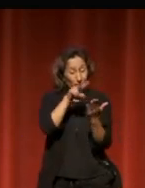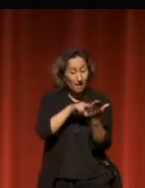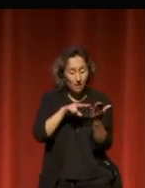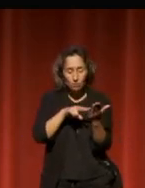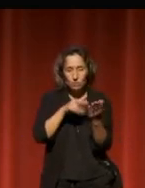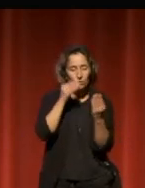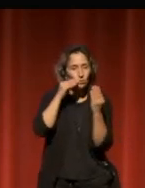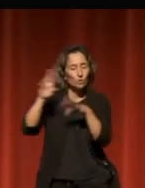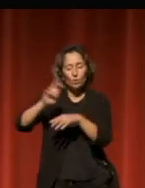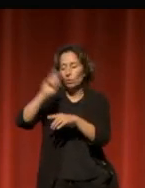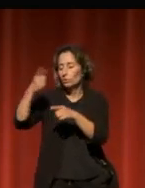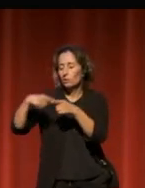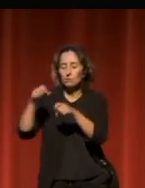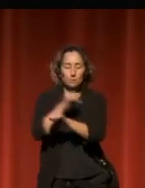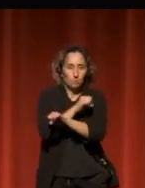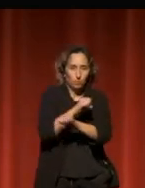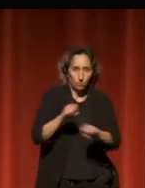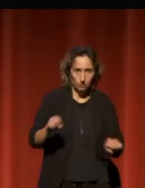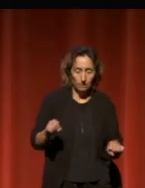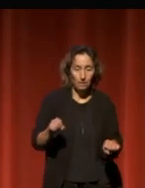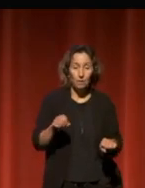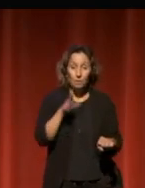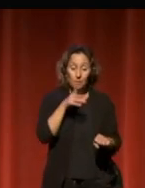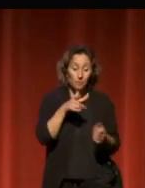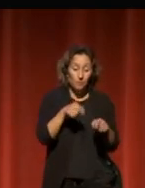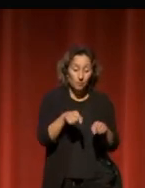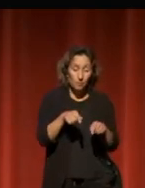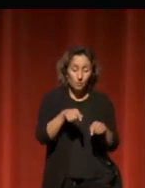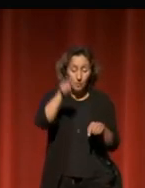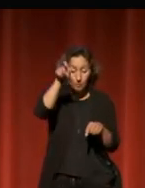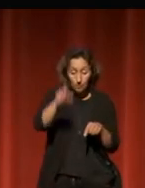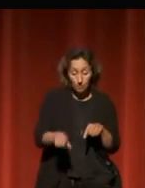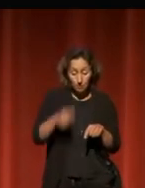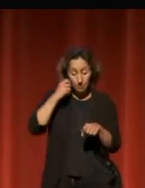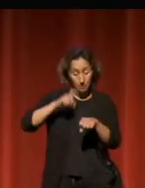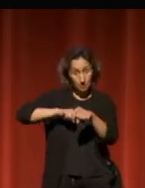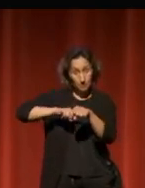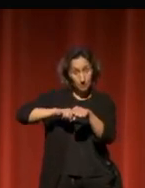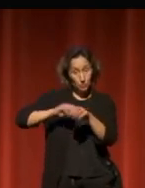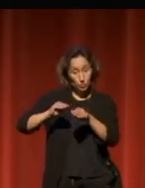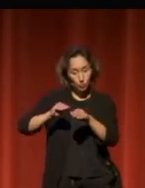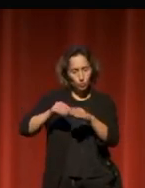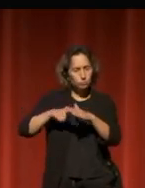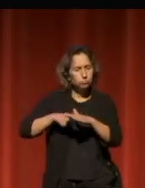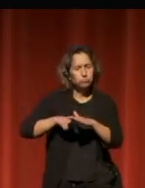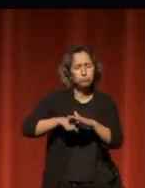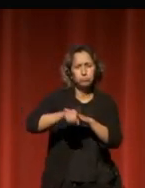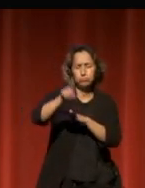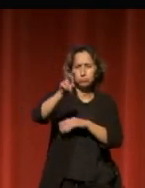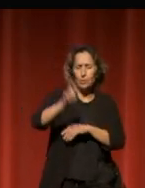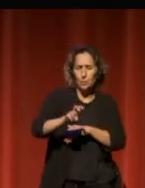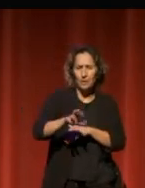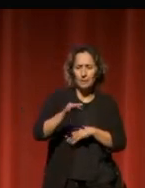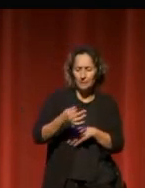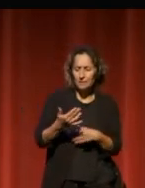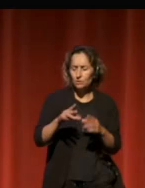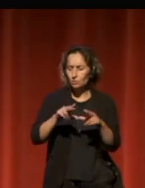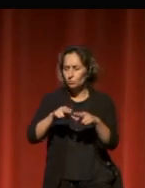lectura como elemento básico de desarrollo de la personalidad e instrumento de socialización,